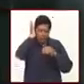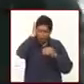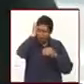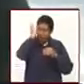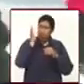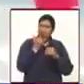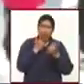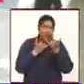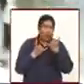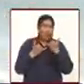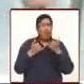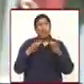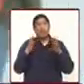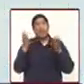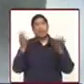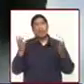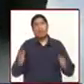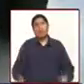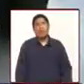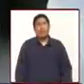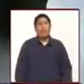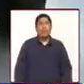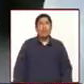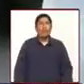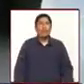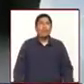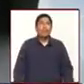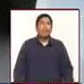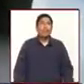pum, pum y ha salido y ya le ha dado aquí.